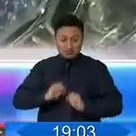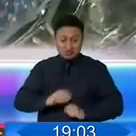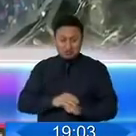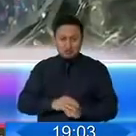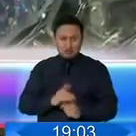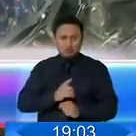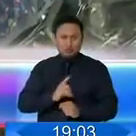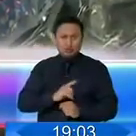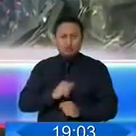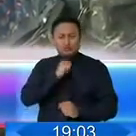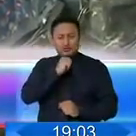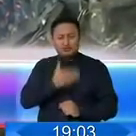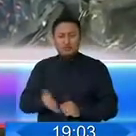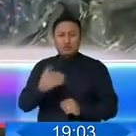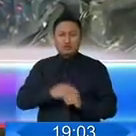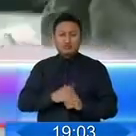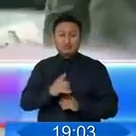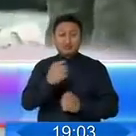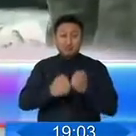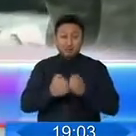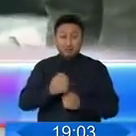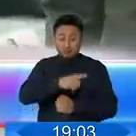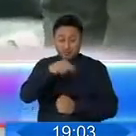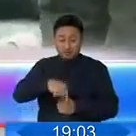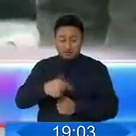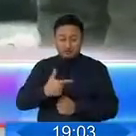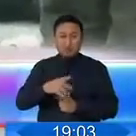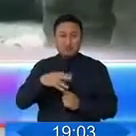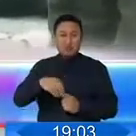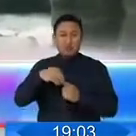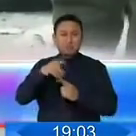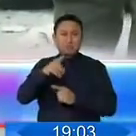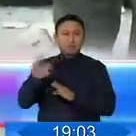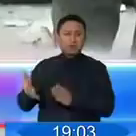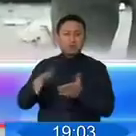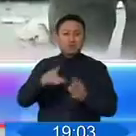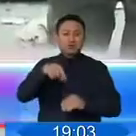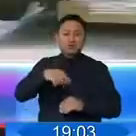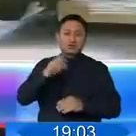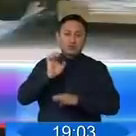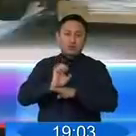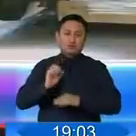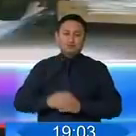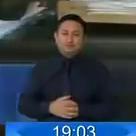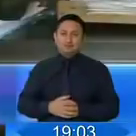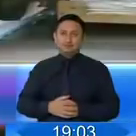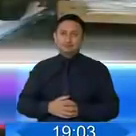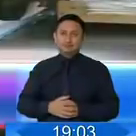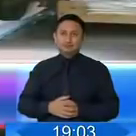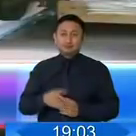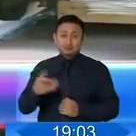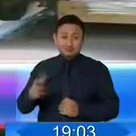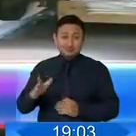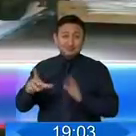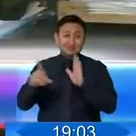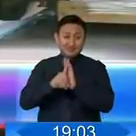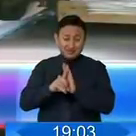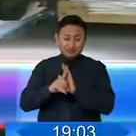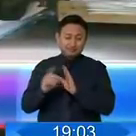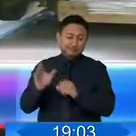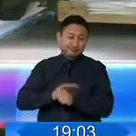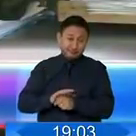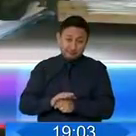a erradicar un problema que se ha convertido en una de las principales causas de muerte en el país. Totalmente insuficiente. Se van a